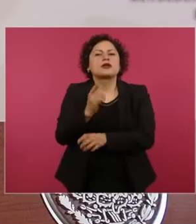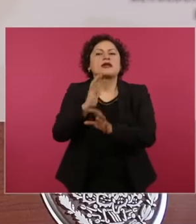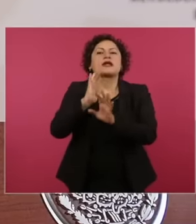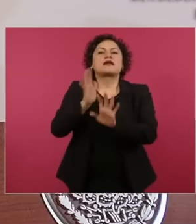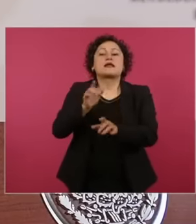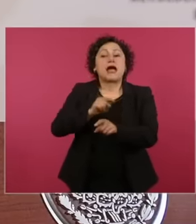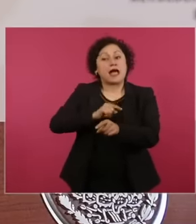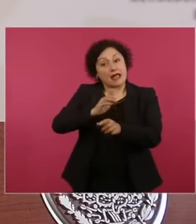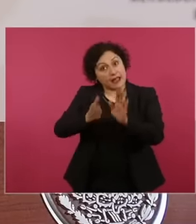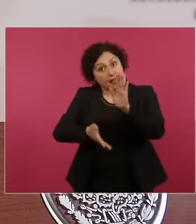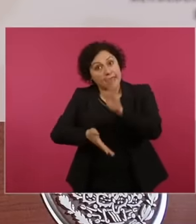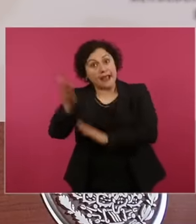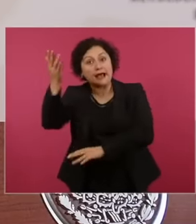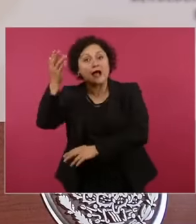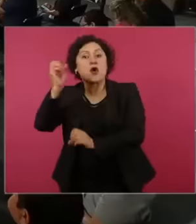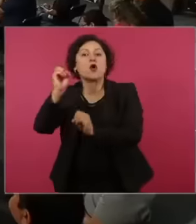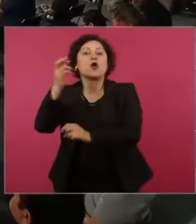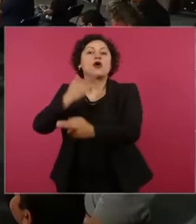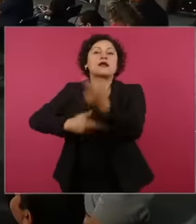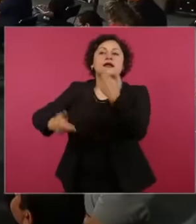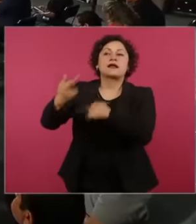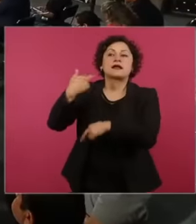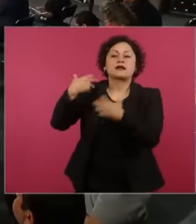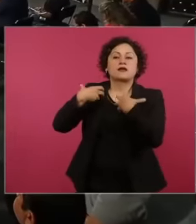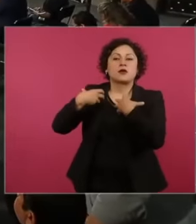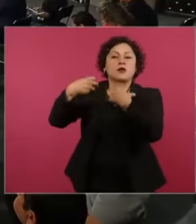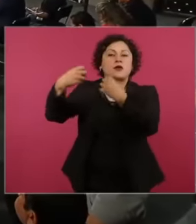regreso tal persona,